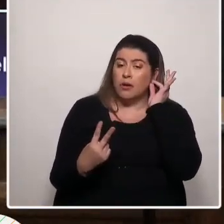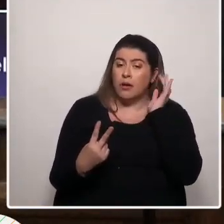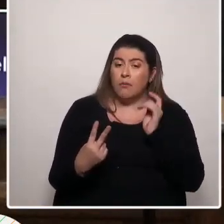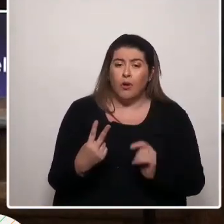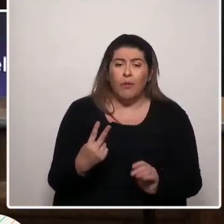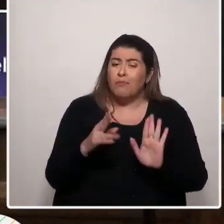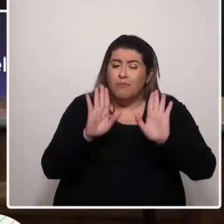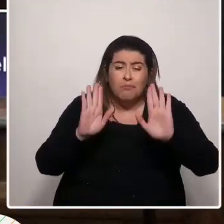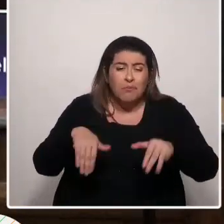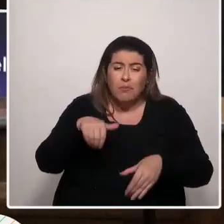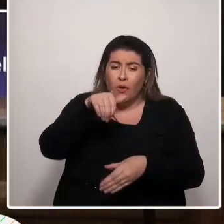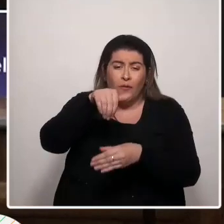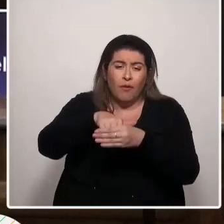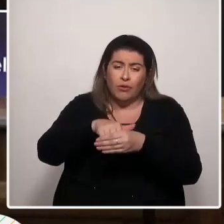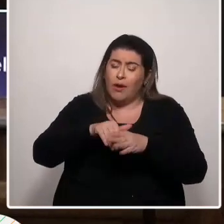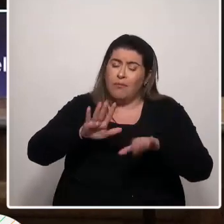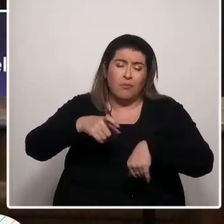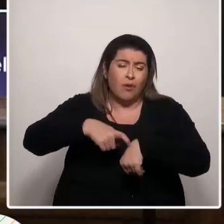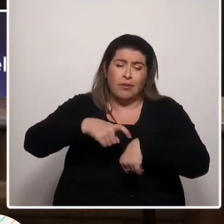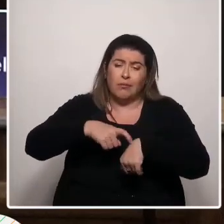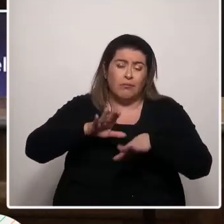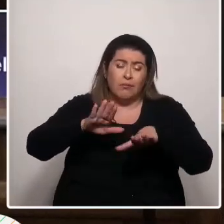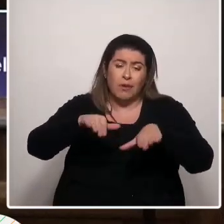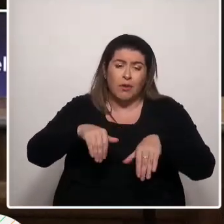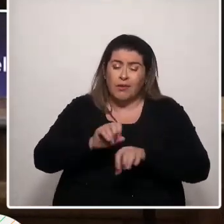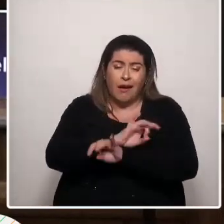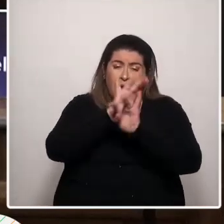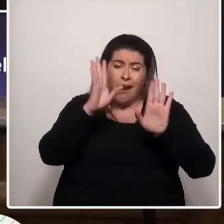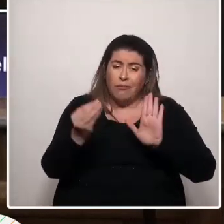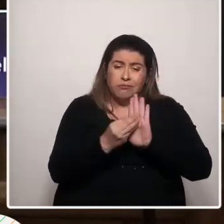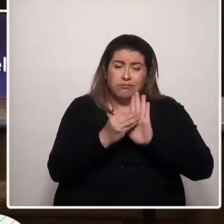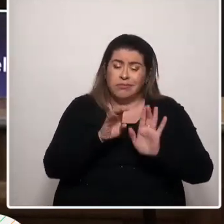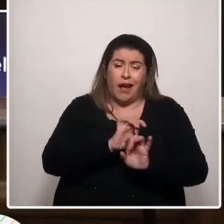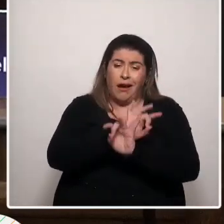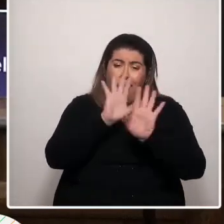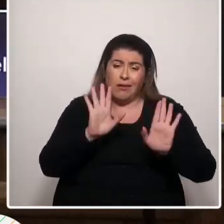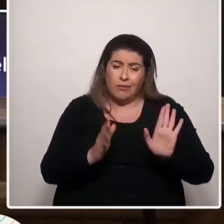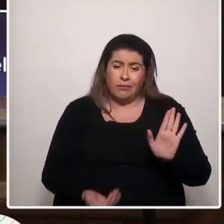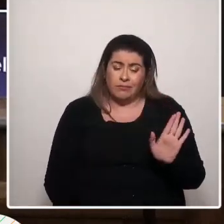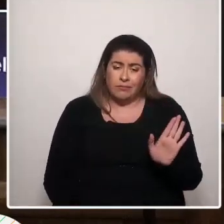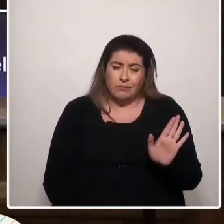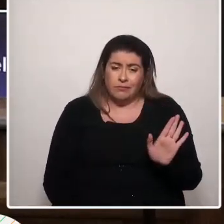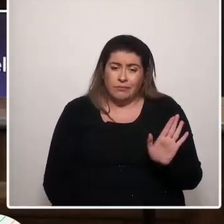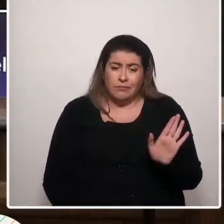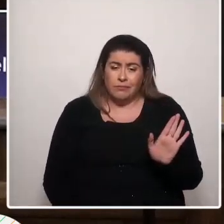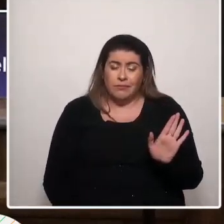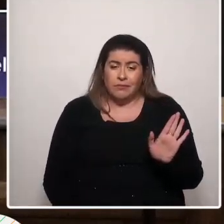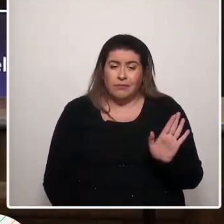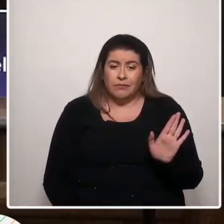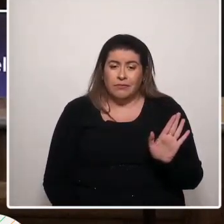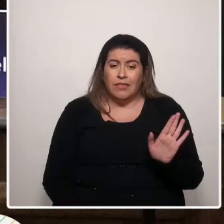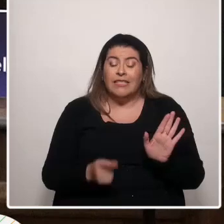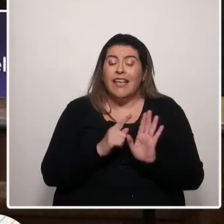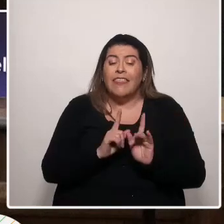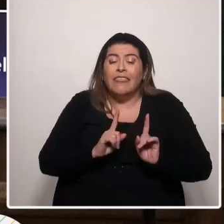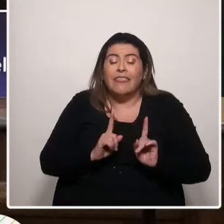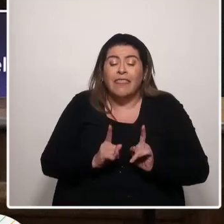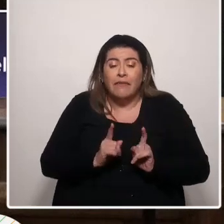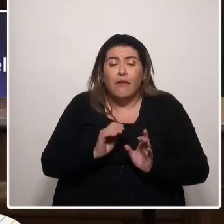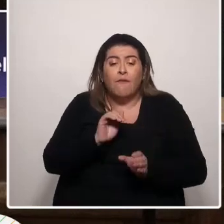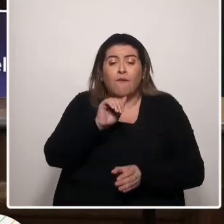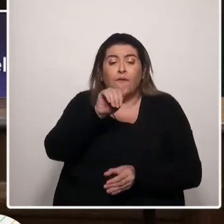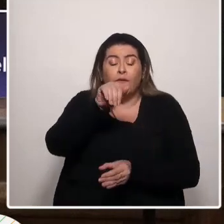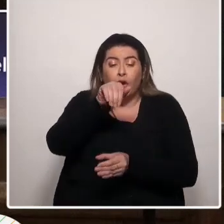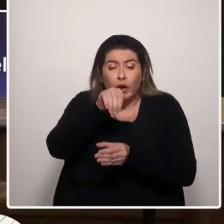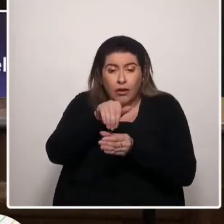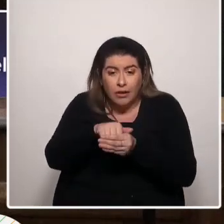voto por las 2 personas. Eso también está claramente establecido, porque se debe votar en un